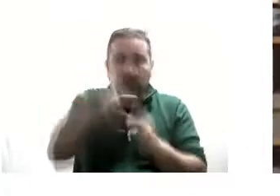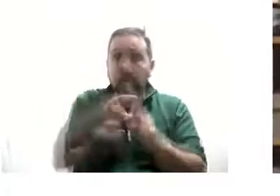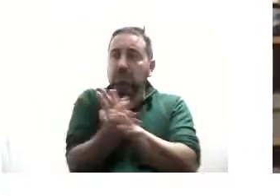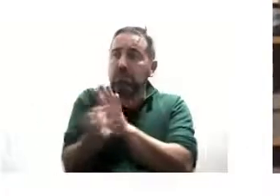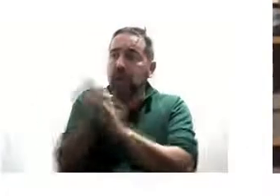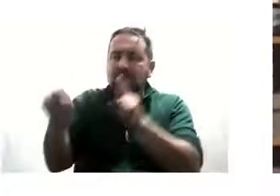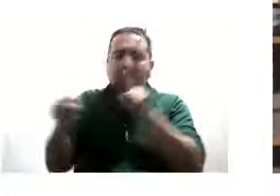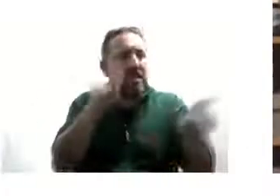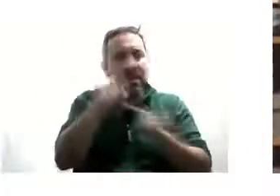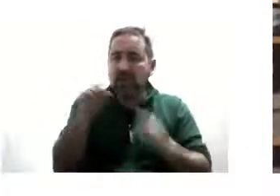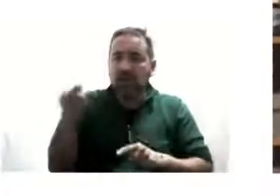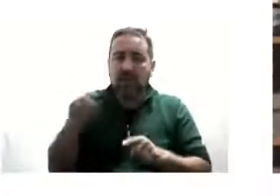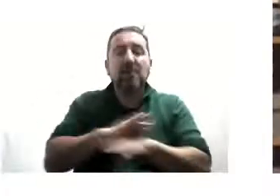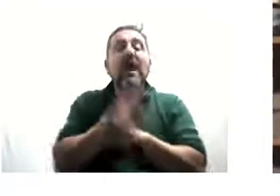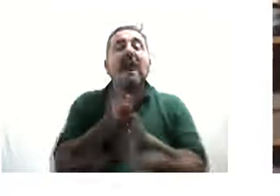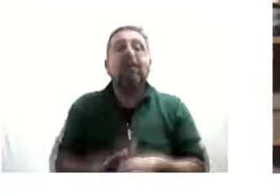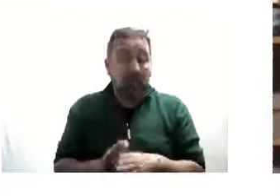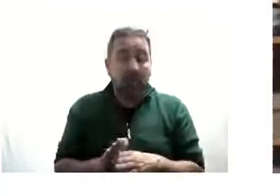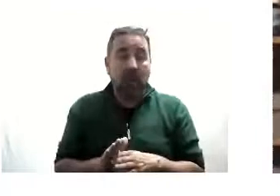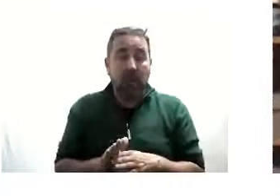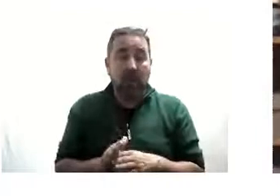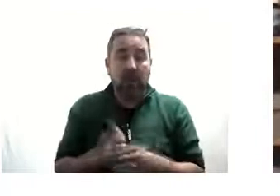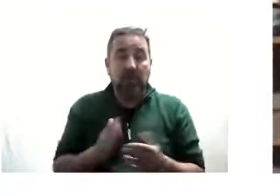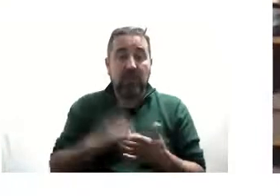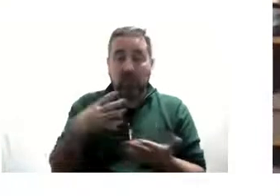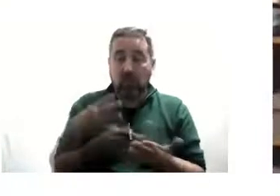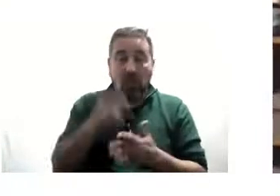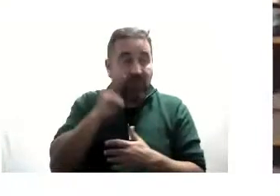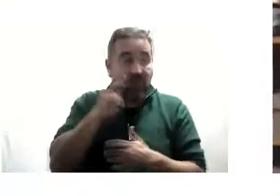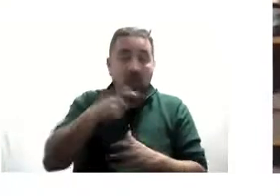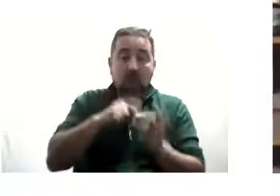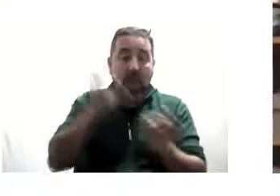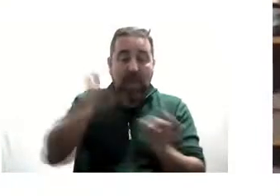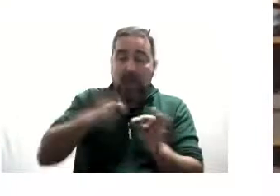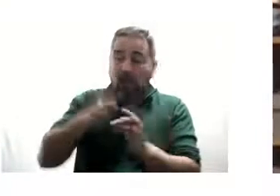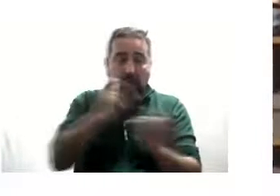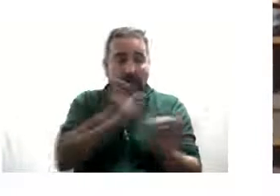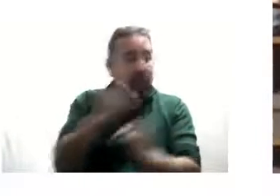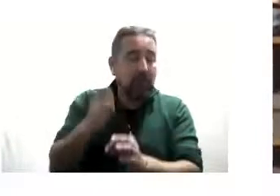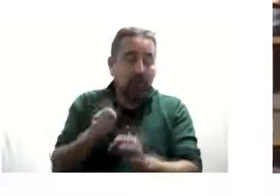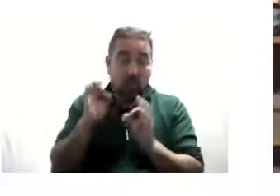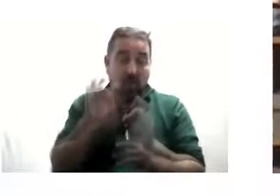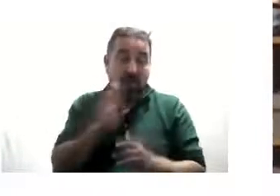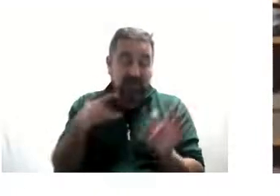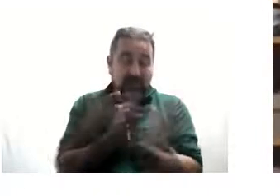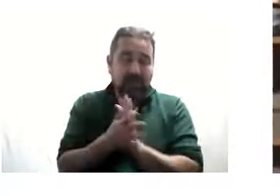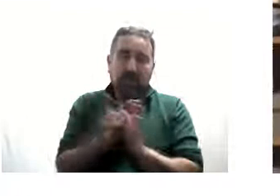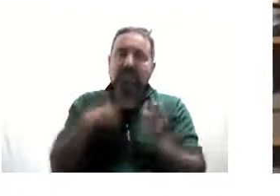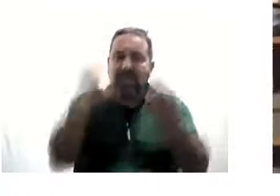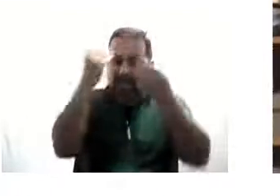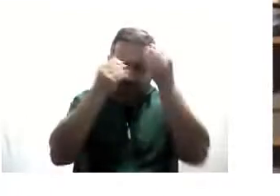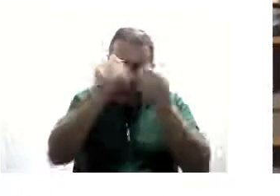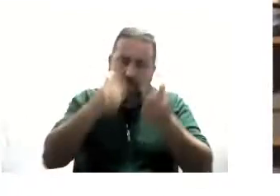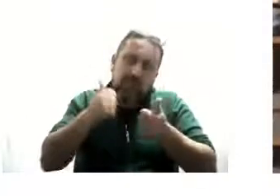como dices, eso que solo vamos a tener un martillo y vamos a ver todo como clave, ¿no? Pues entonces, entiendo que esto es una reflexión más que casi